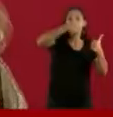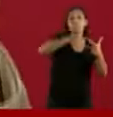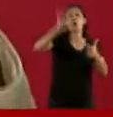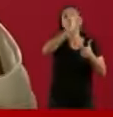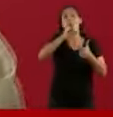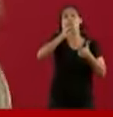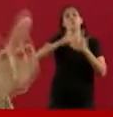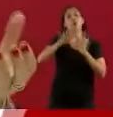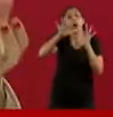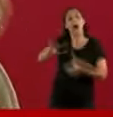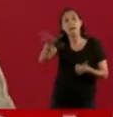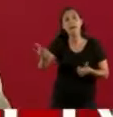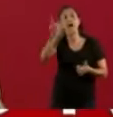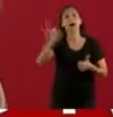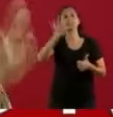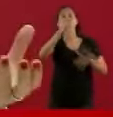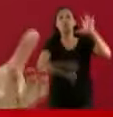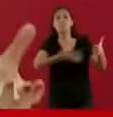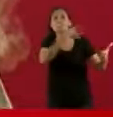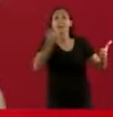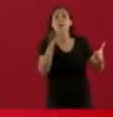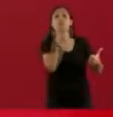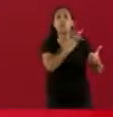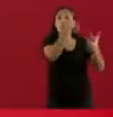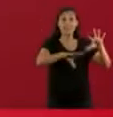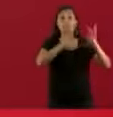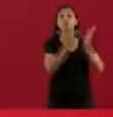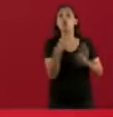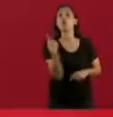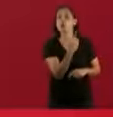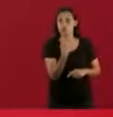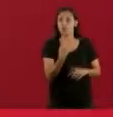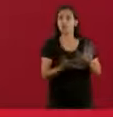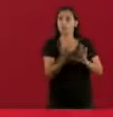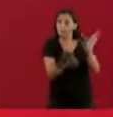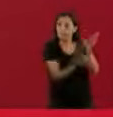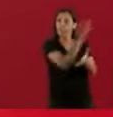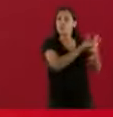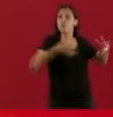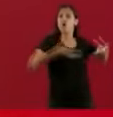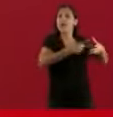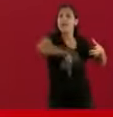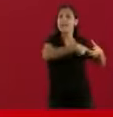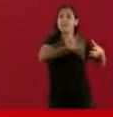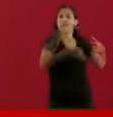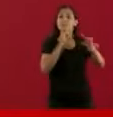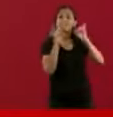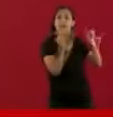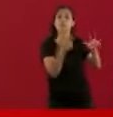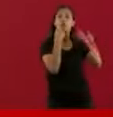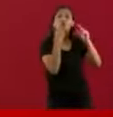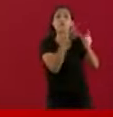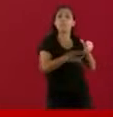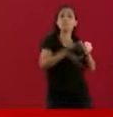sea extorsión, sea trata, sea el delito que sea. Vamos a tener un equipo de investigación del delito